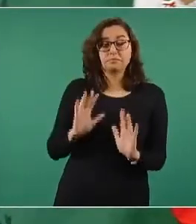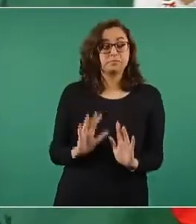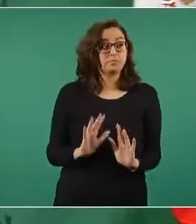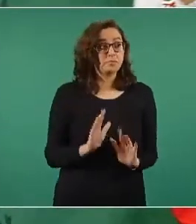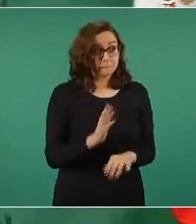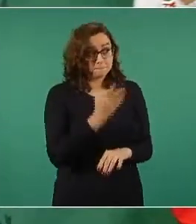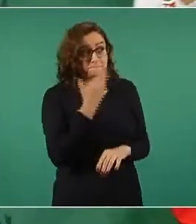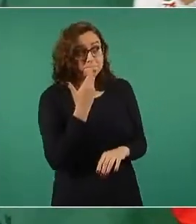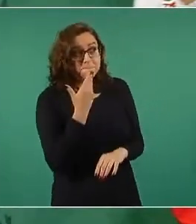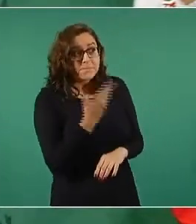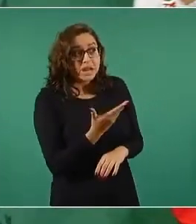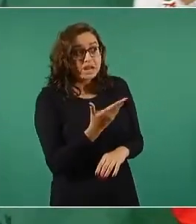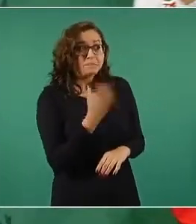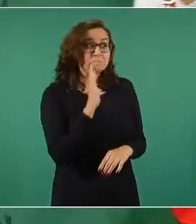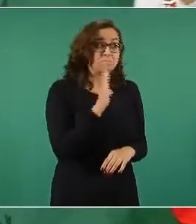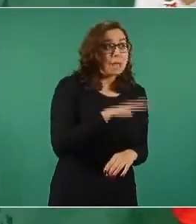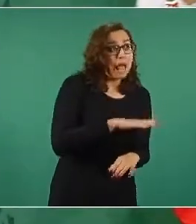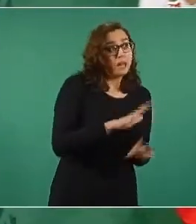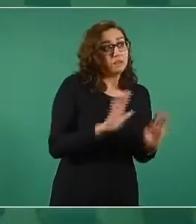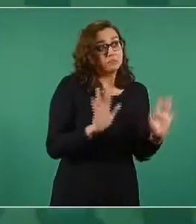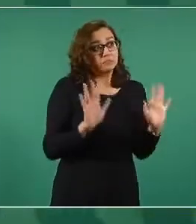si le parece.